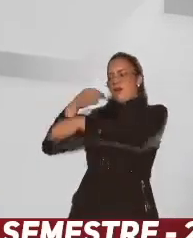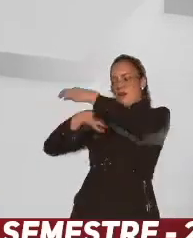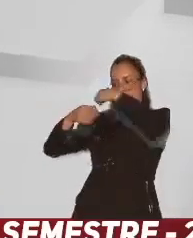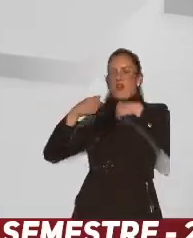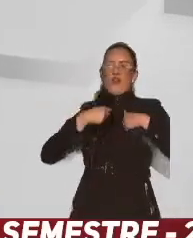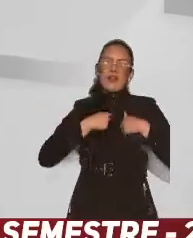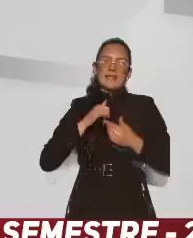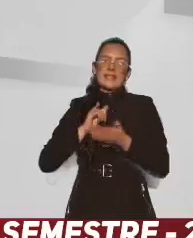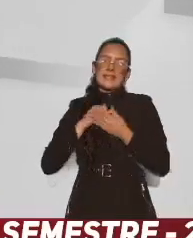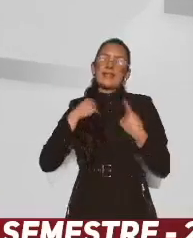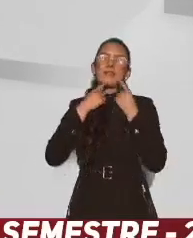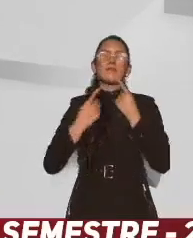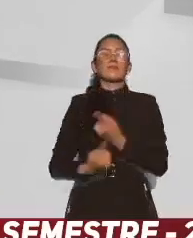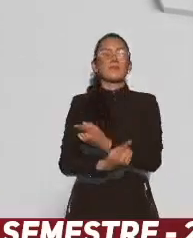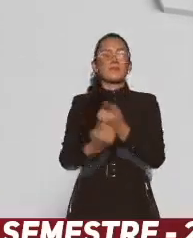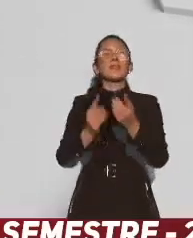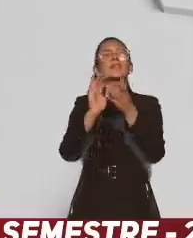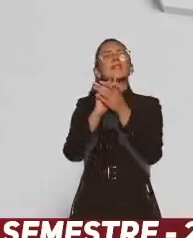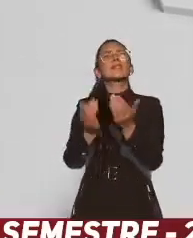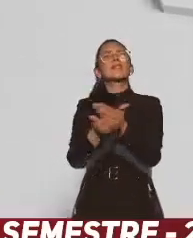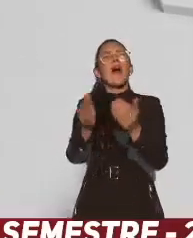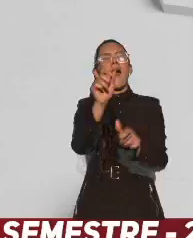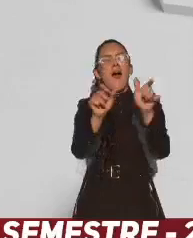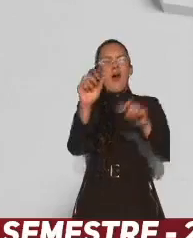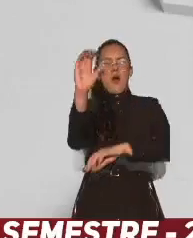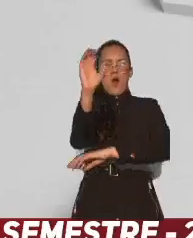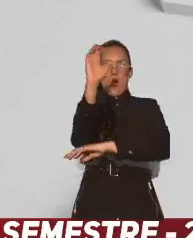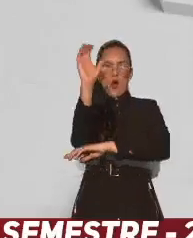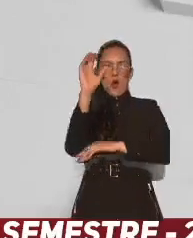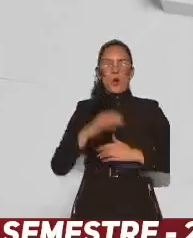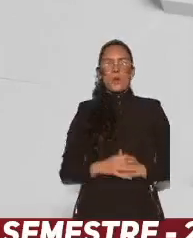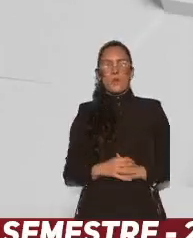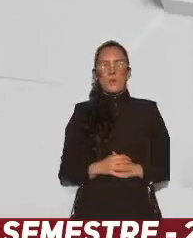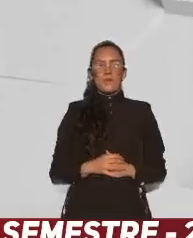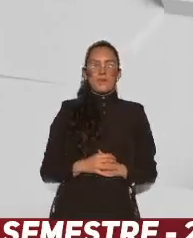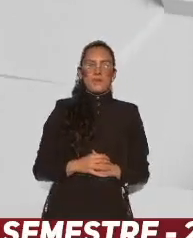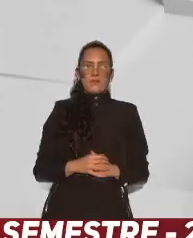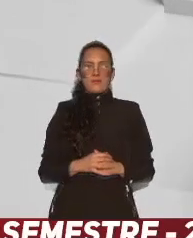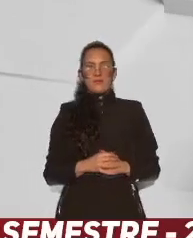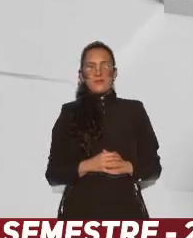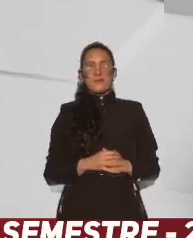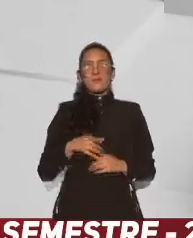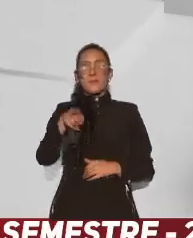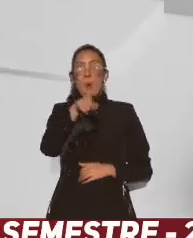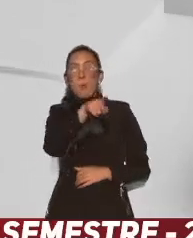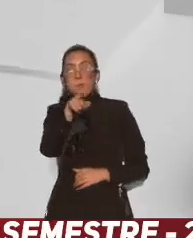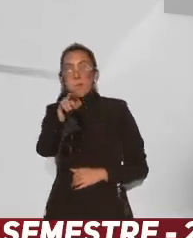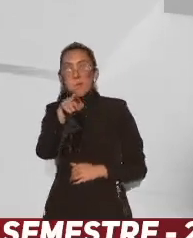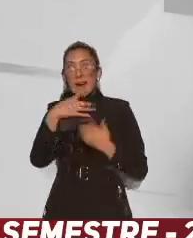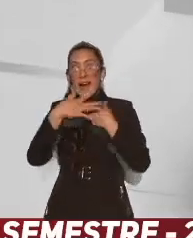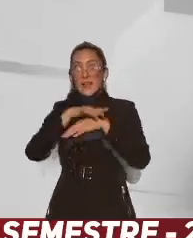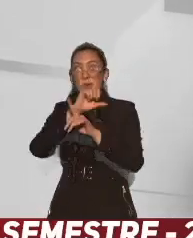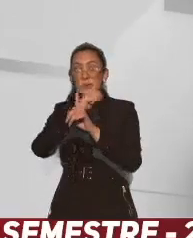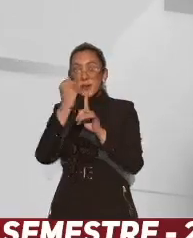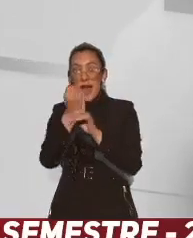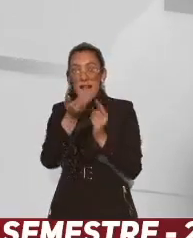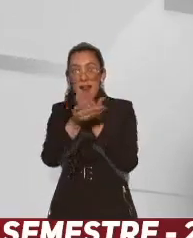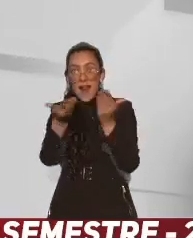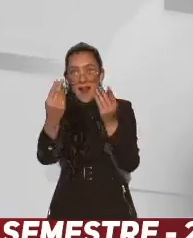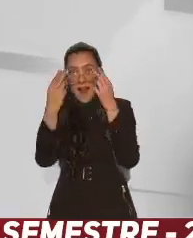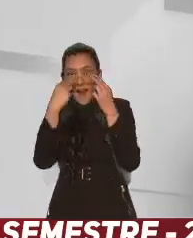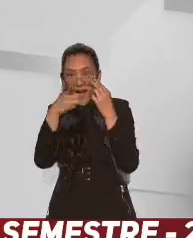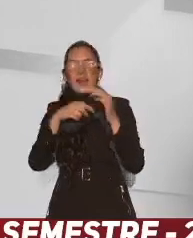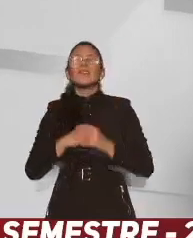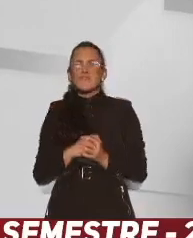colombianos, quienes a esta hora se encuentran conectados en las diferentes redes sociales, dispuestos a conocer